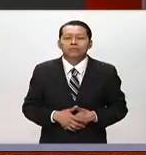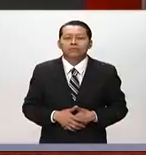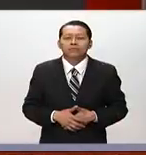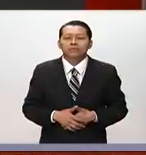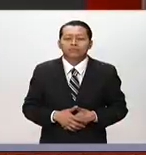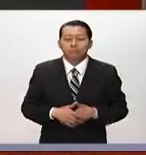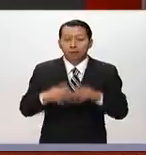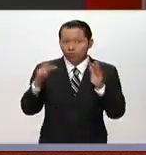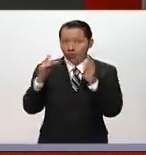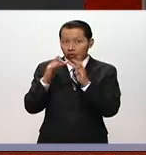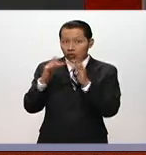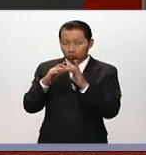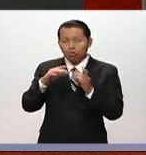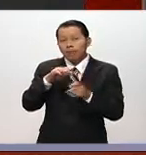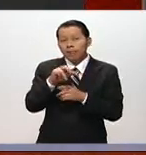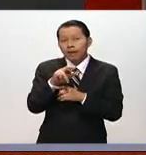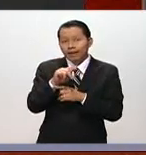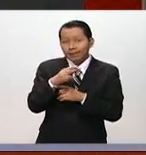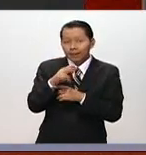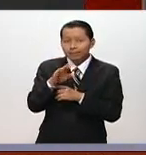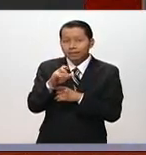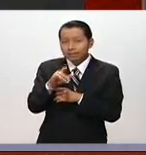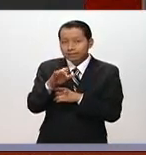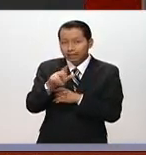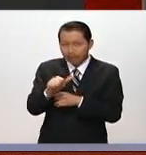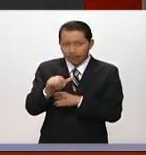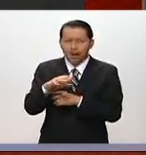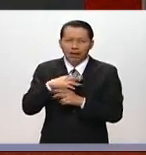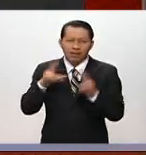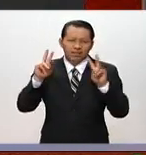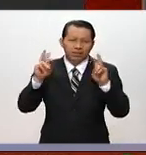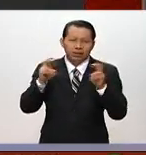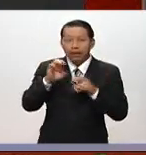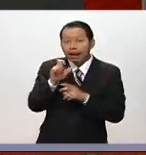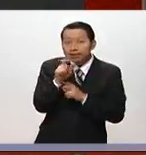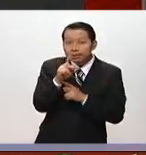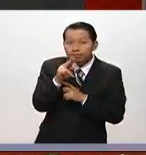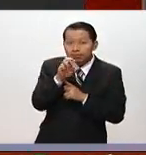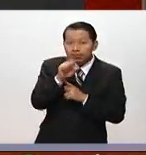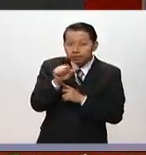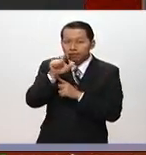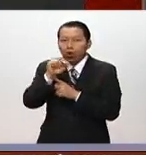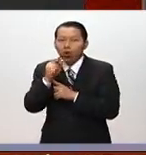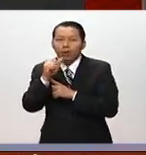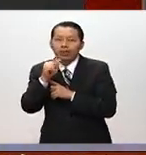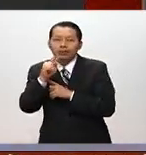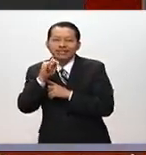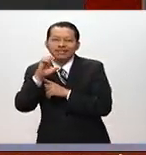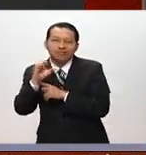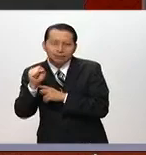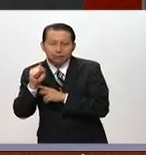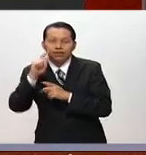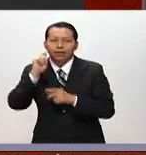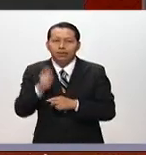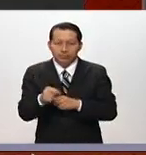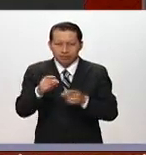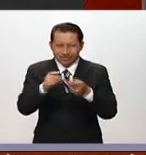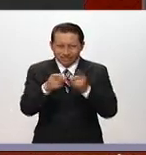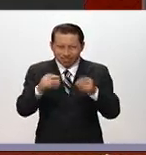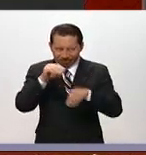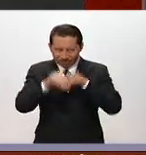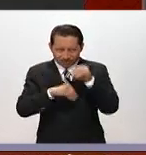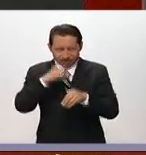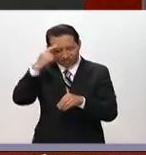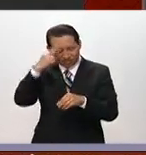Nos vamos a enlazar con Marta Cecilia Caro Luján de Express Logistics, que desarrolla e implementa la logística